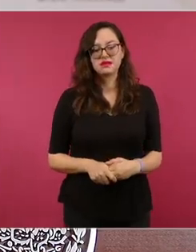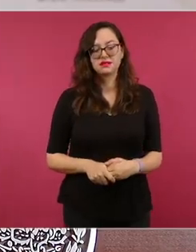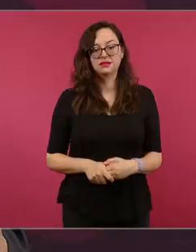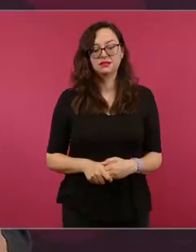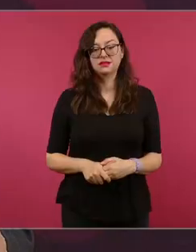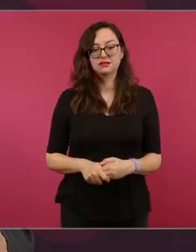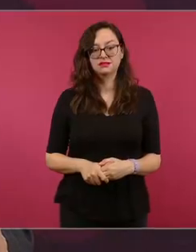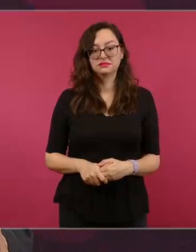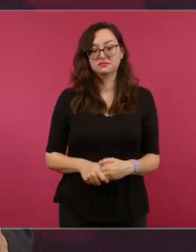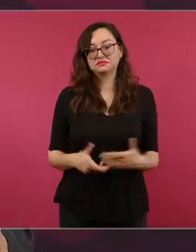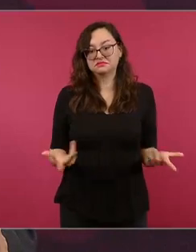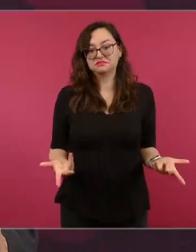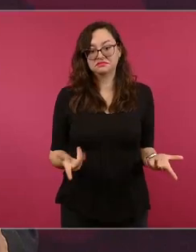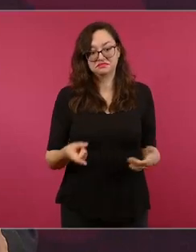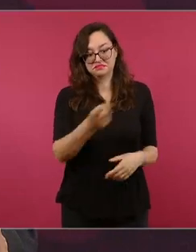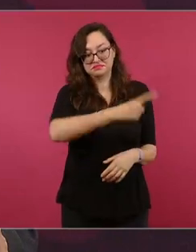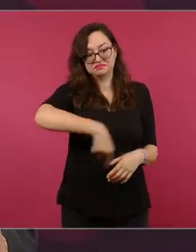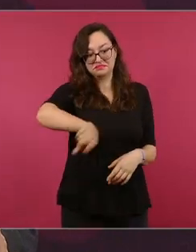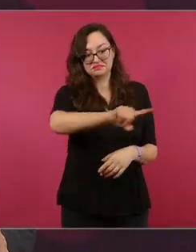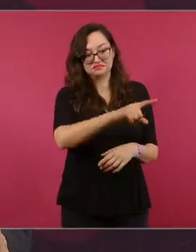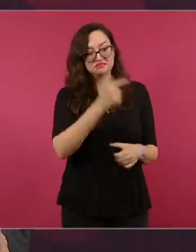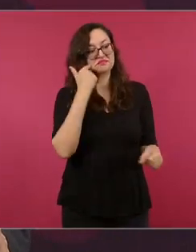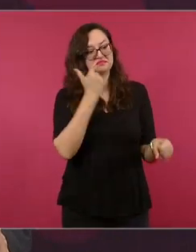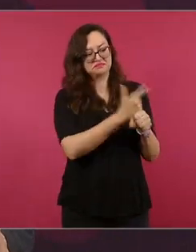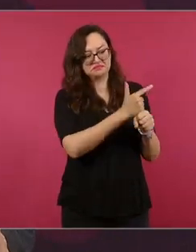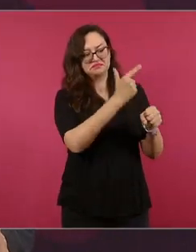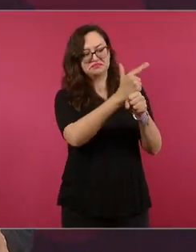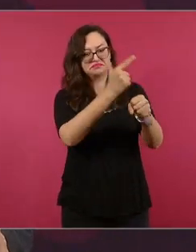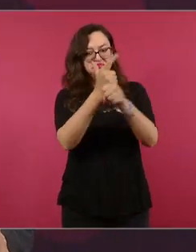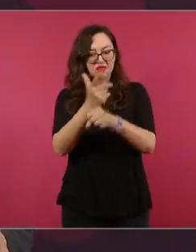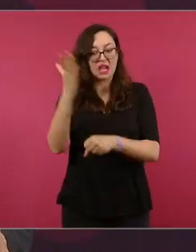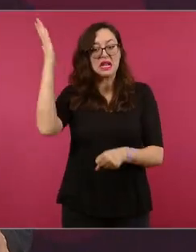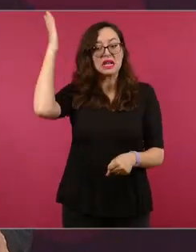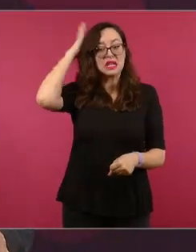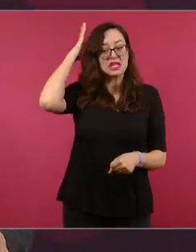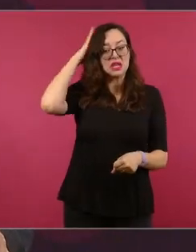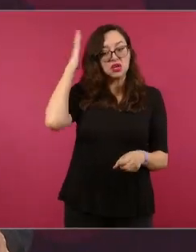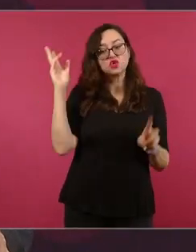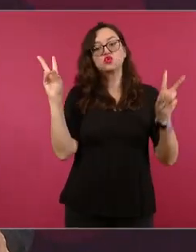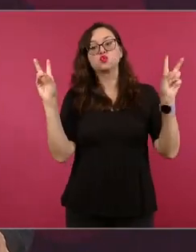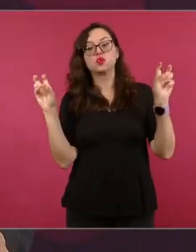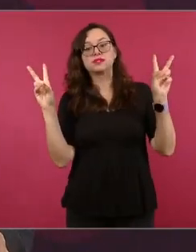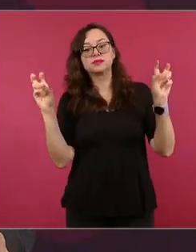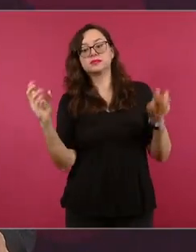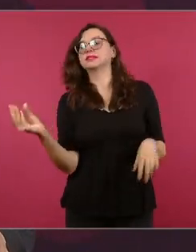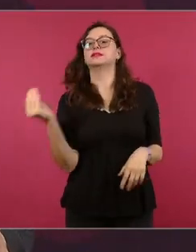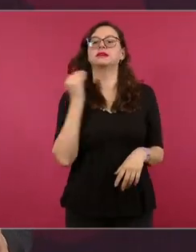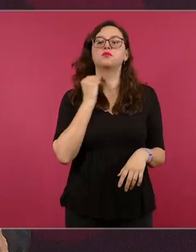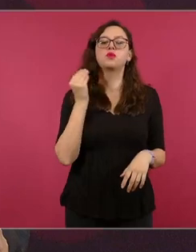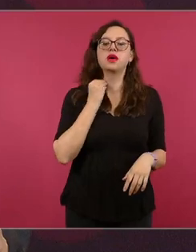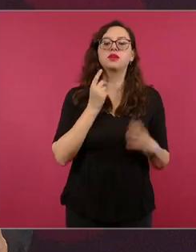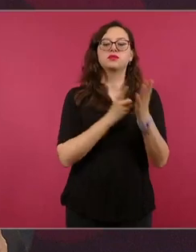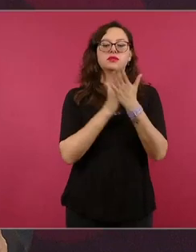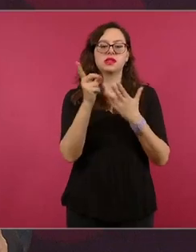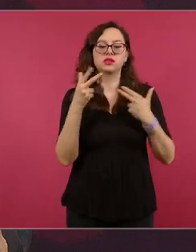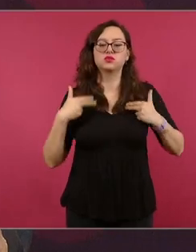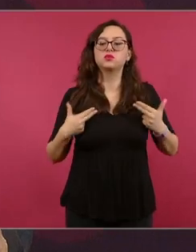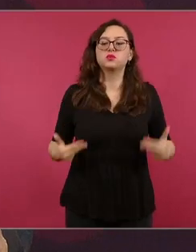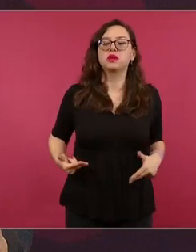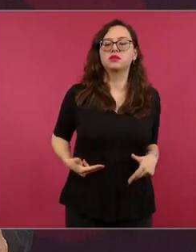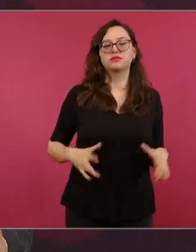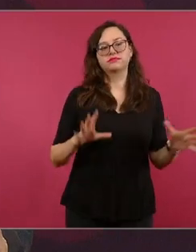a las cuales están vinculados algunos supuestos defensores de derechos humanos,